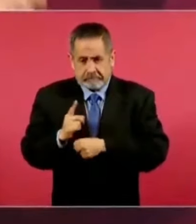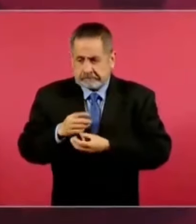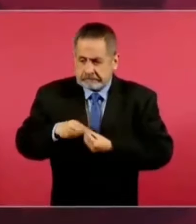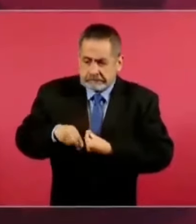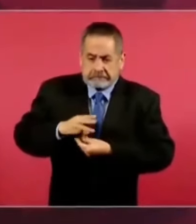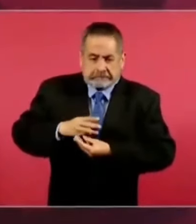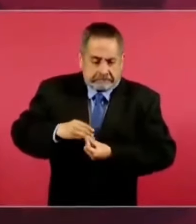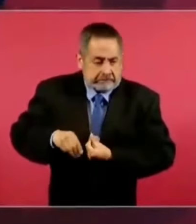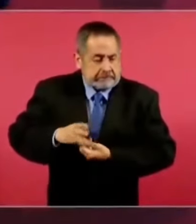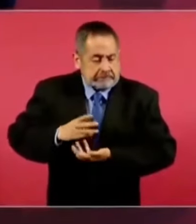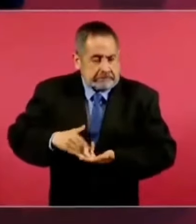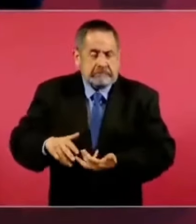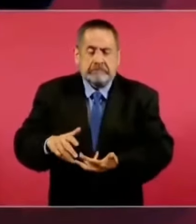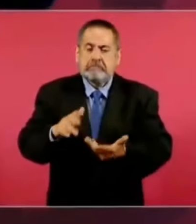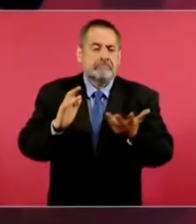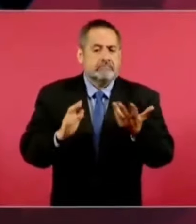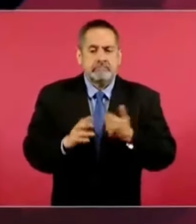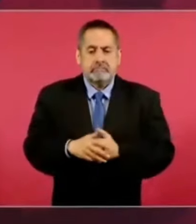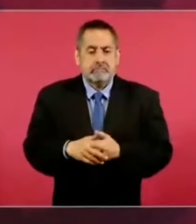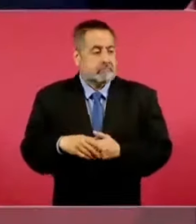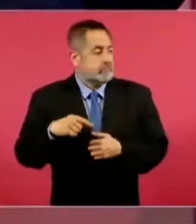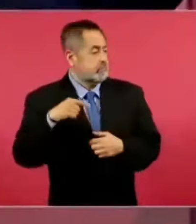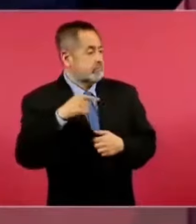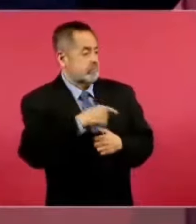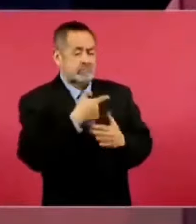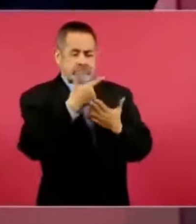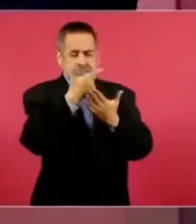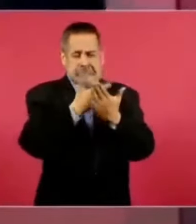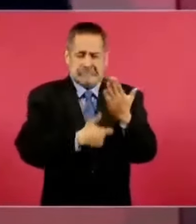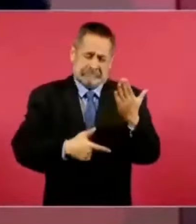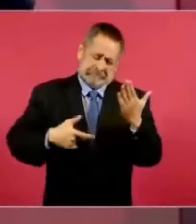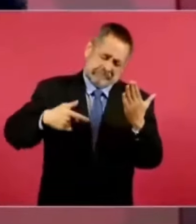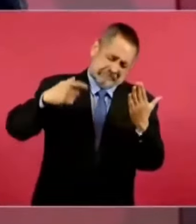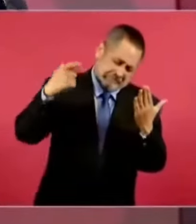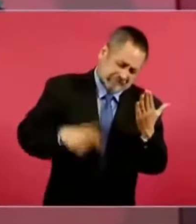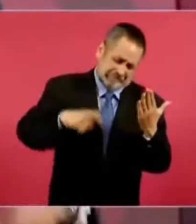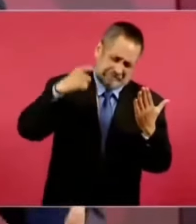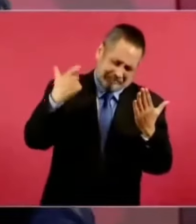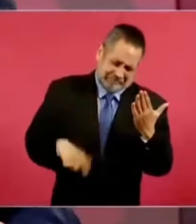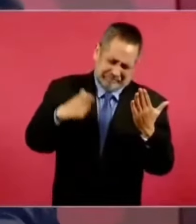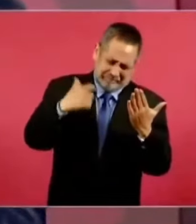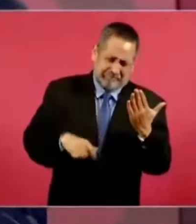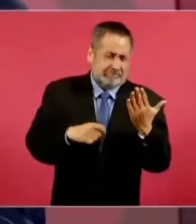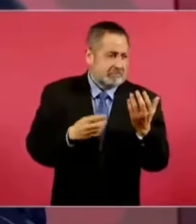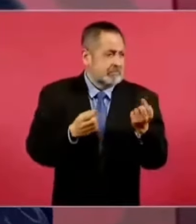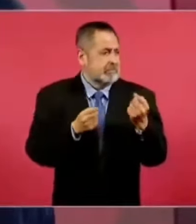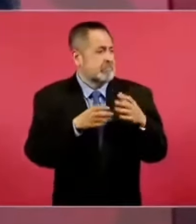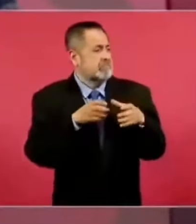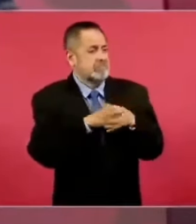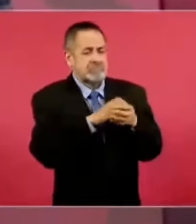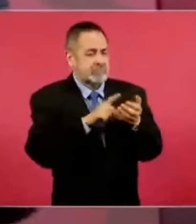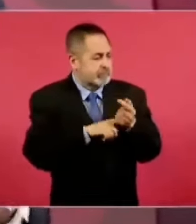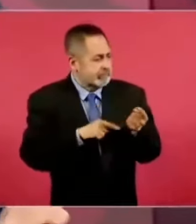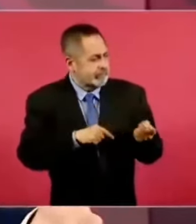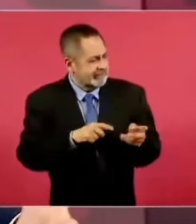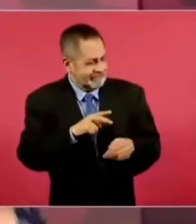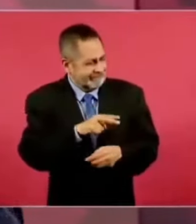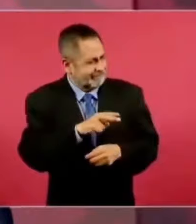mientras salen las listas de los multimillonarios del mundo, ¿no?, que debería dar